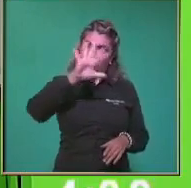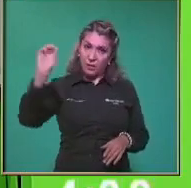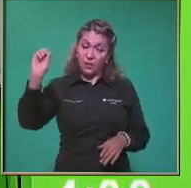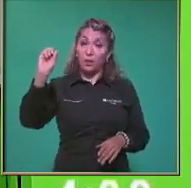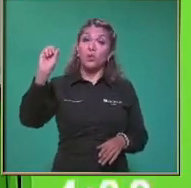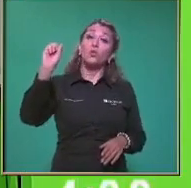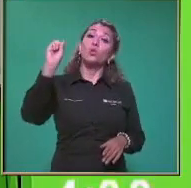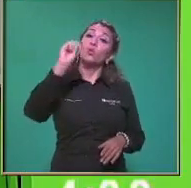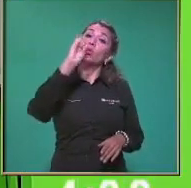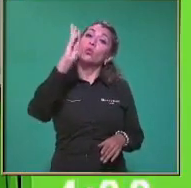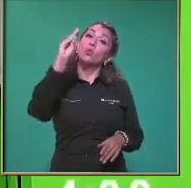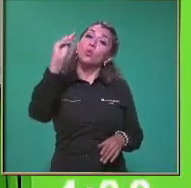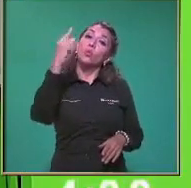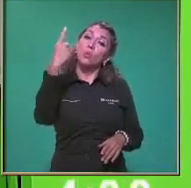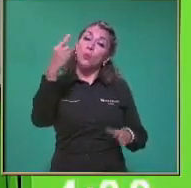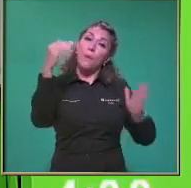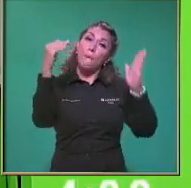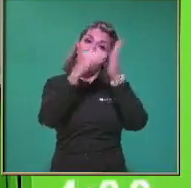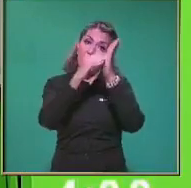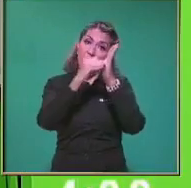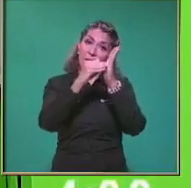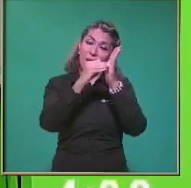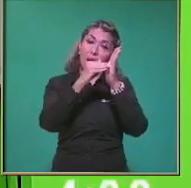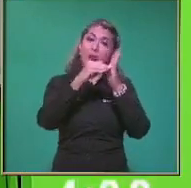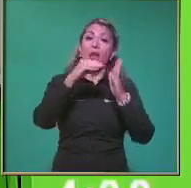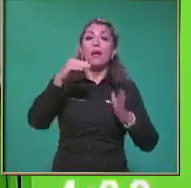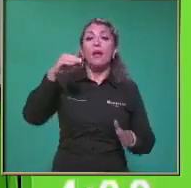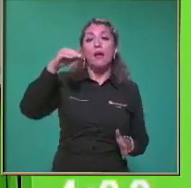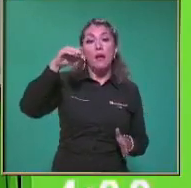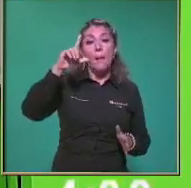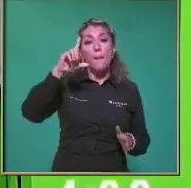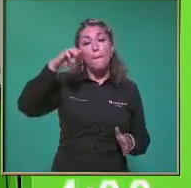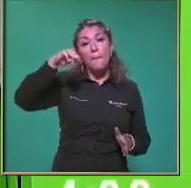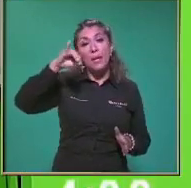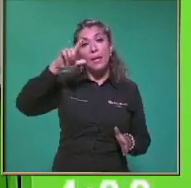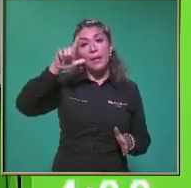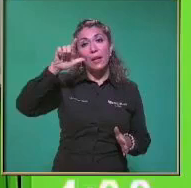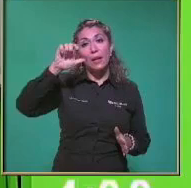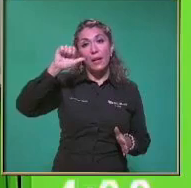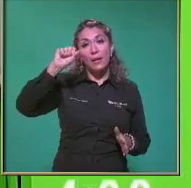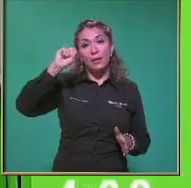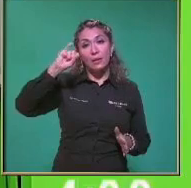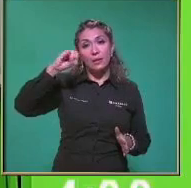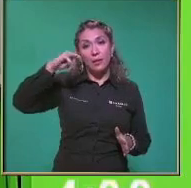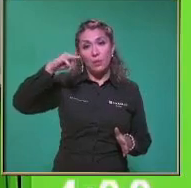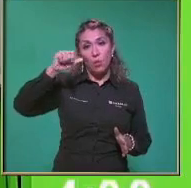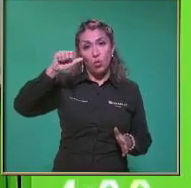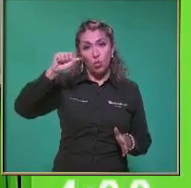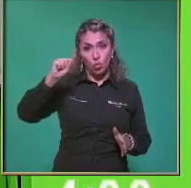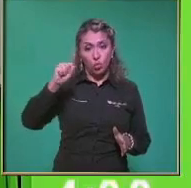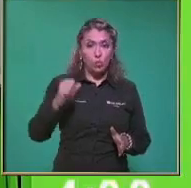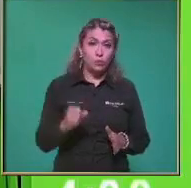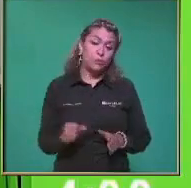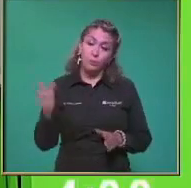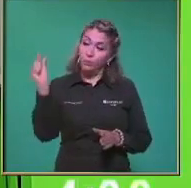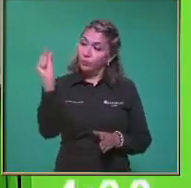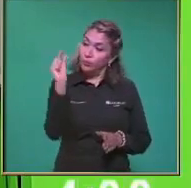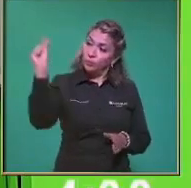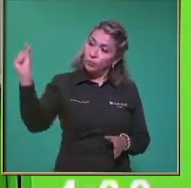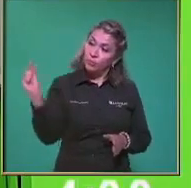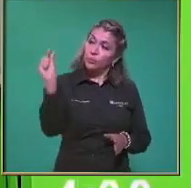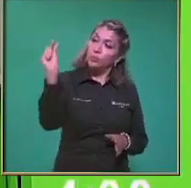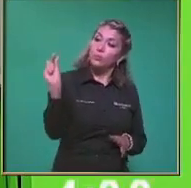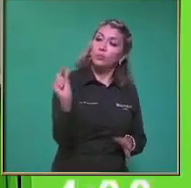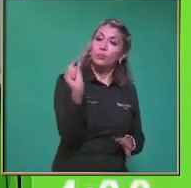591 milésimos. ¿Por qué? Porque la última cifra con valor está en la unidad de milésimos.